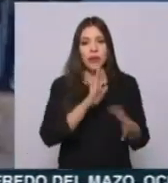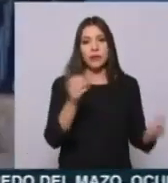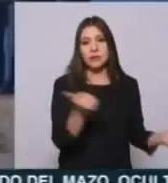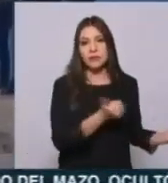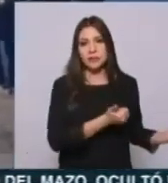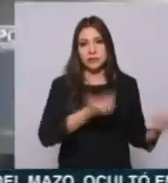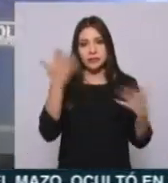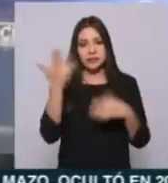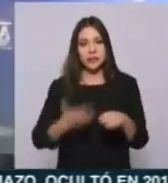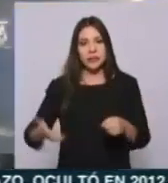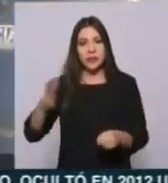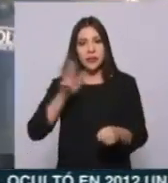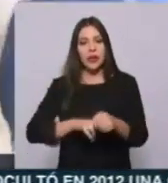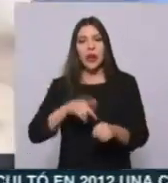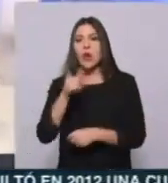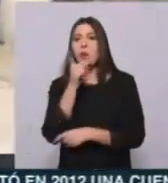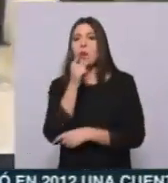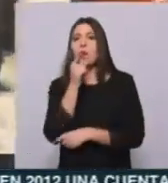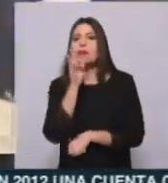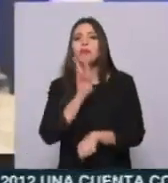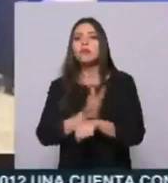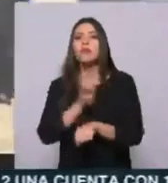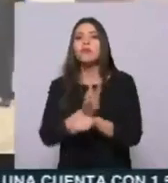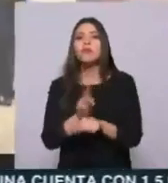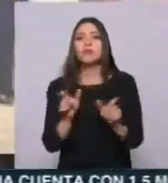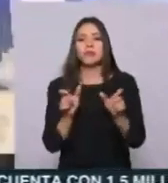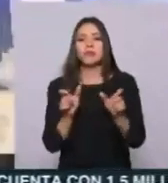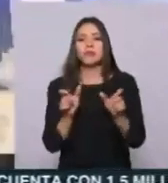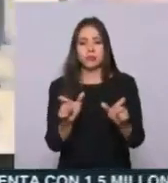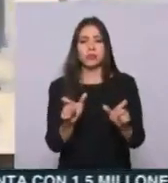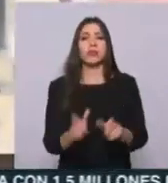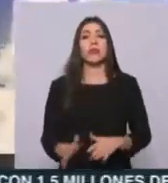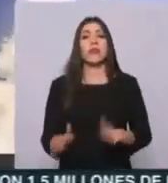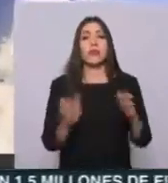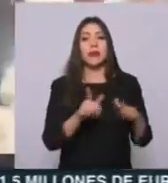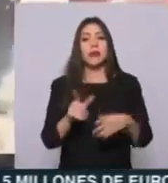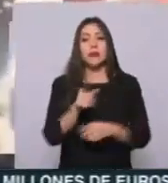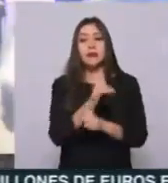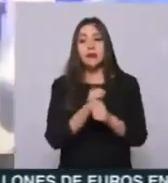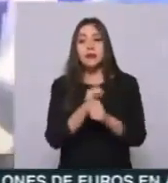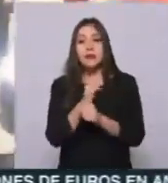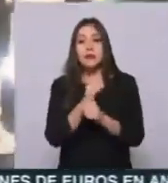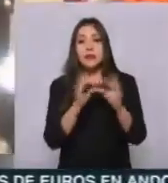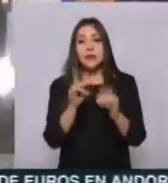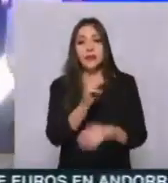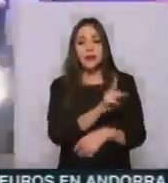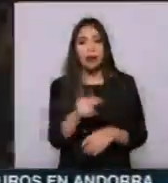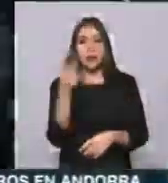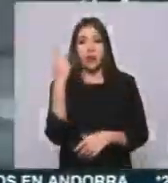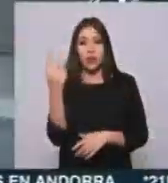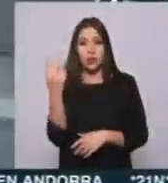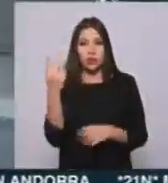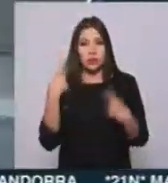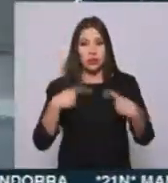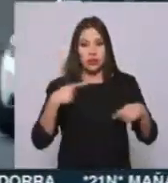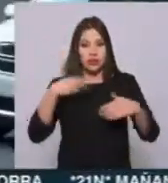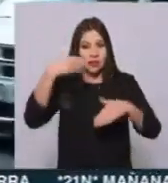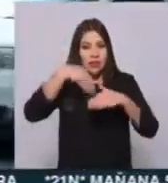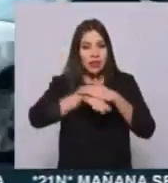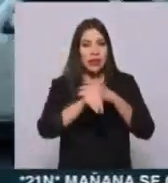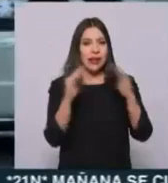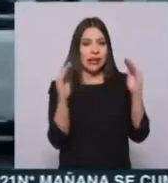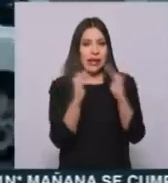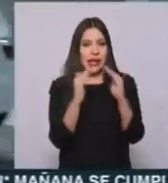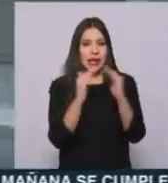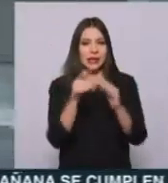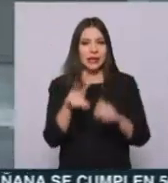hospital con custodia de policías preventivos. Dentro de las investigaciones se narra que cuando los sujetos ingresaron al domicilio ubicado en